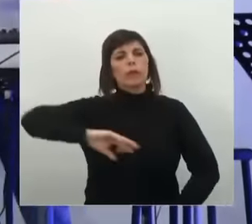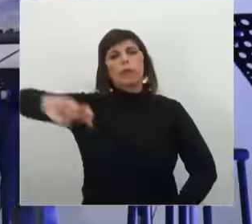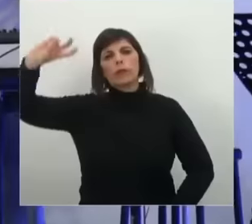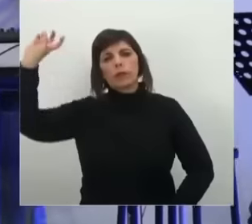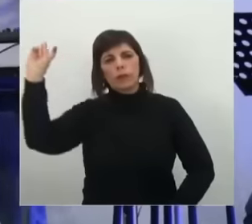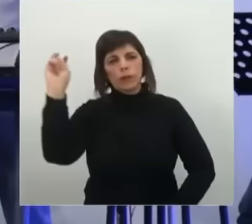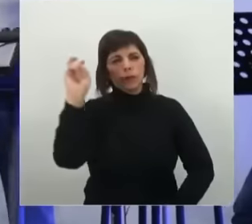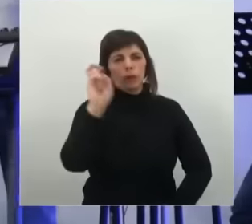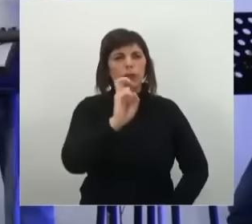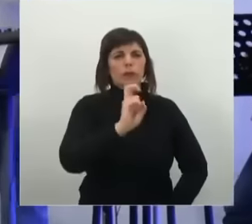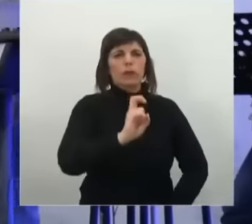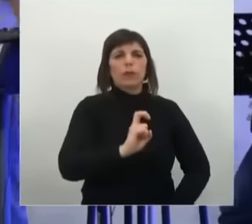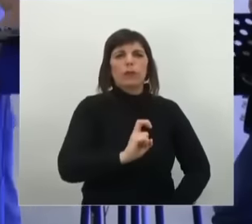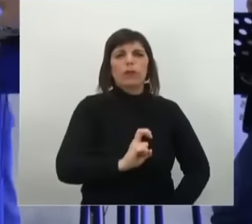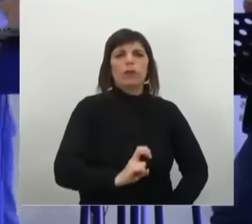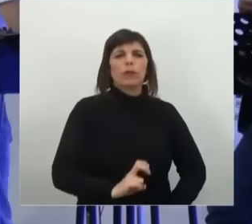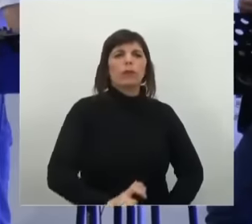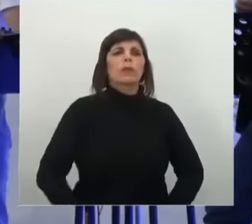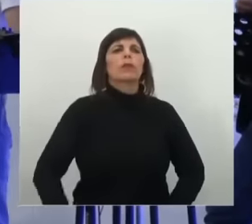su espíritu